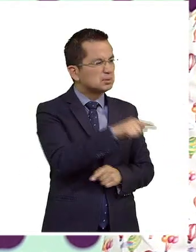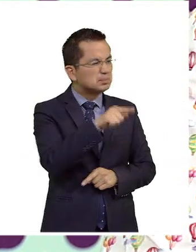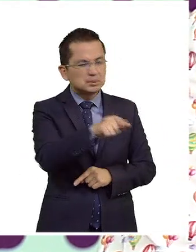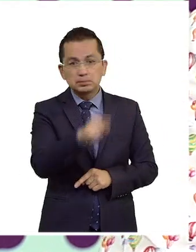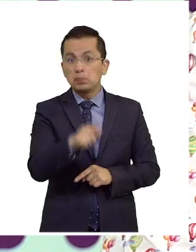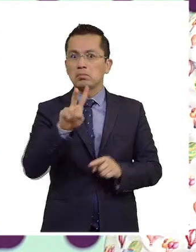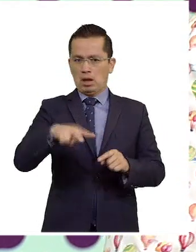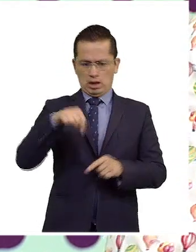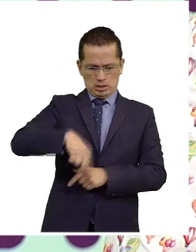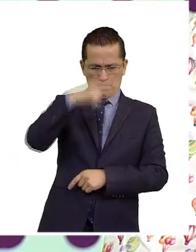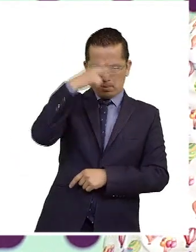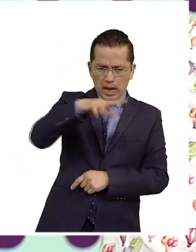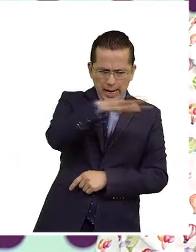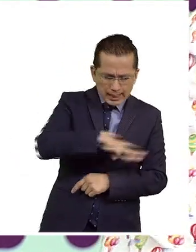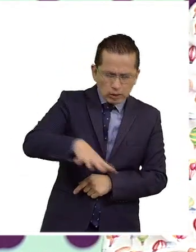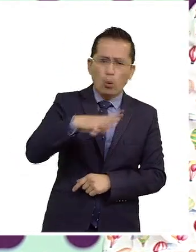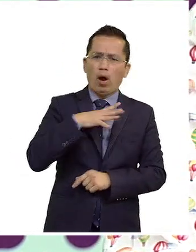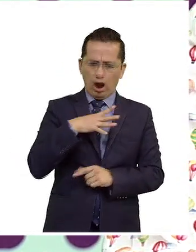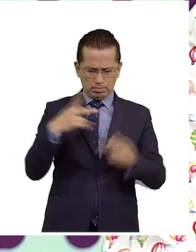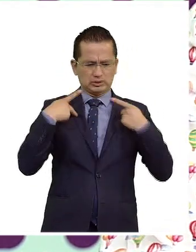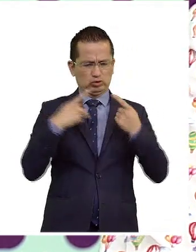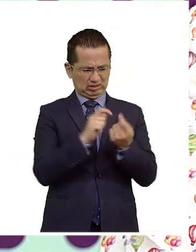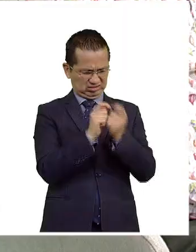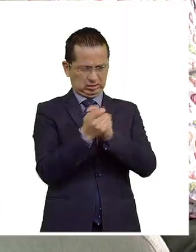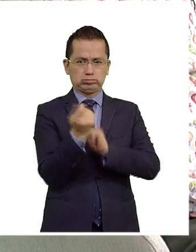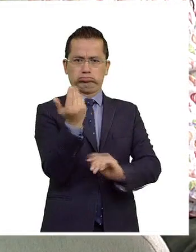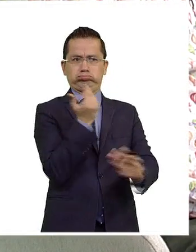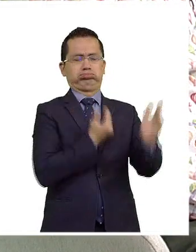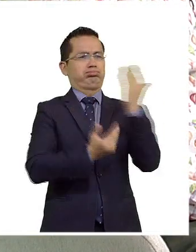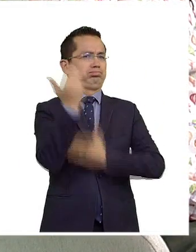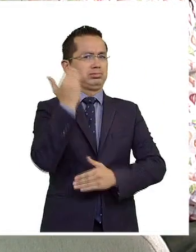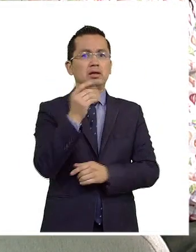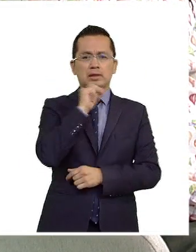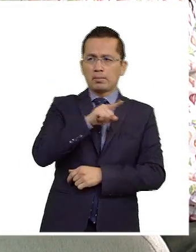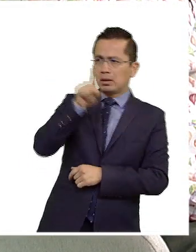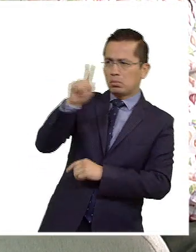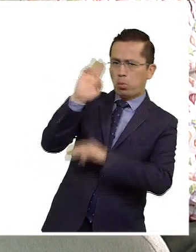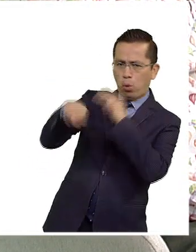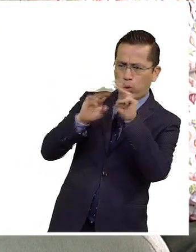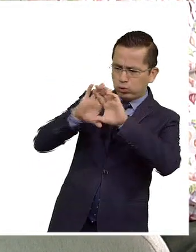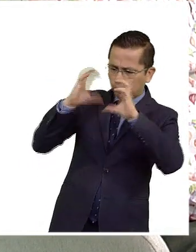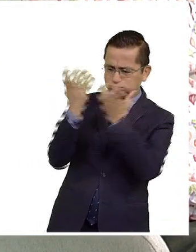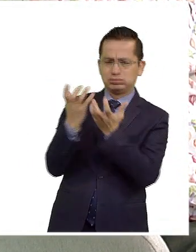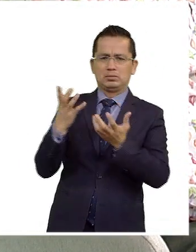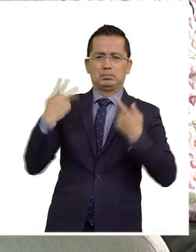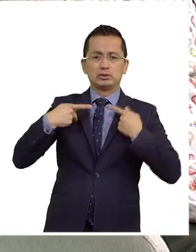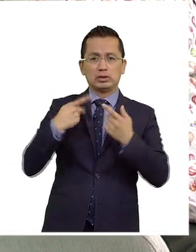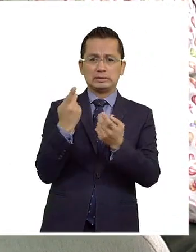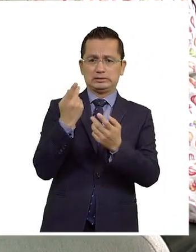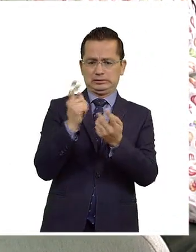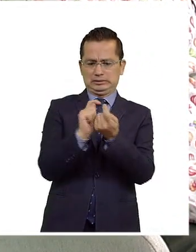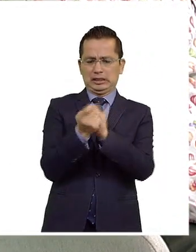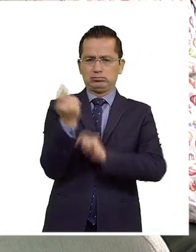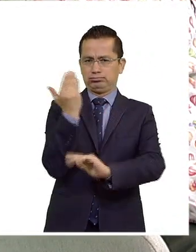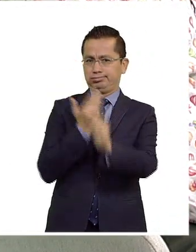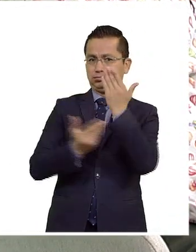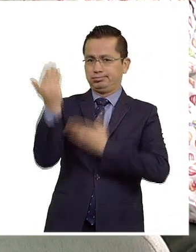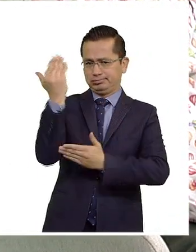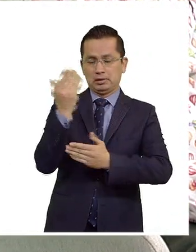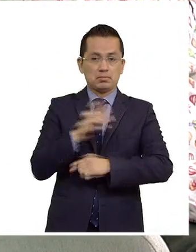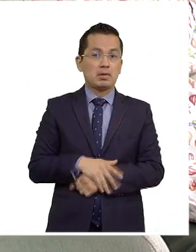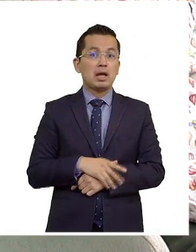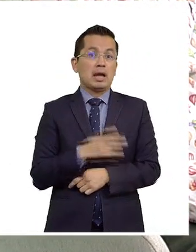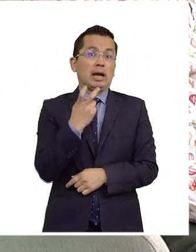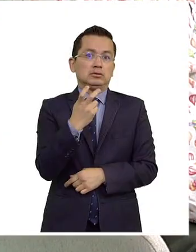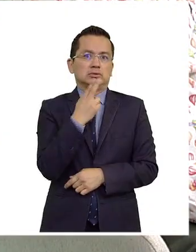nuestro país, de la sociedad en general, de nuestra comunidad. Y eso ha pues generado un